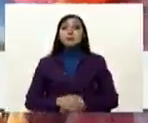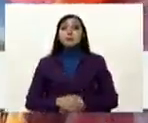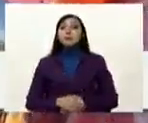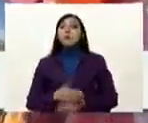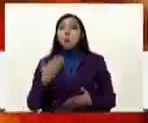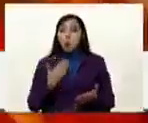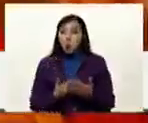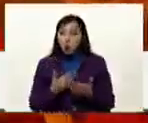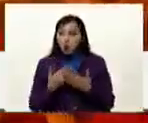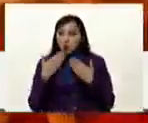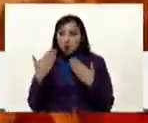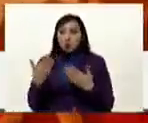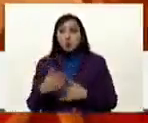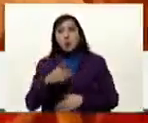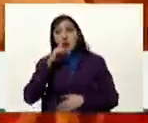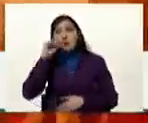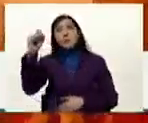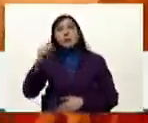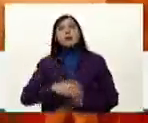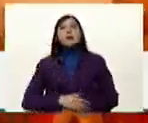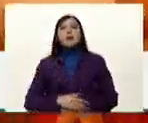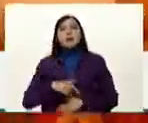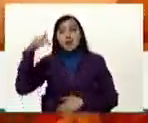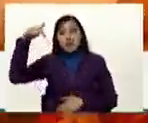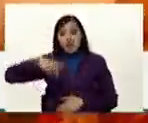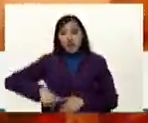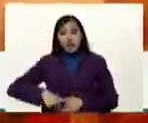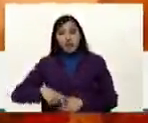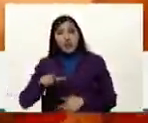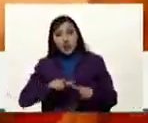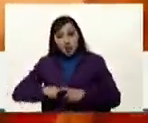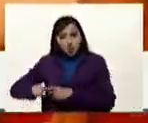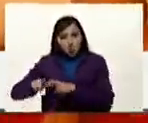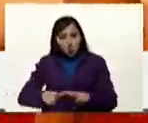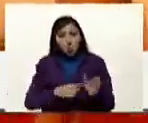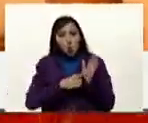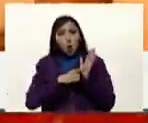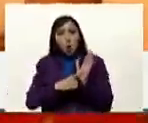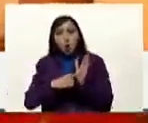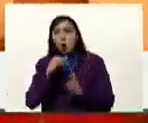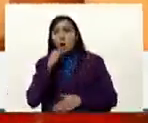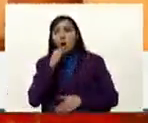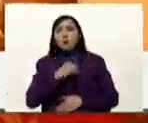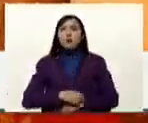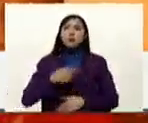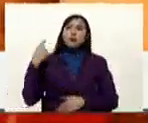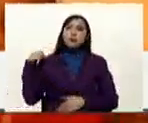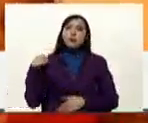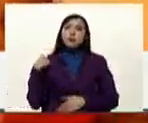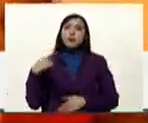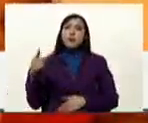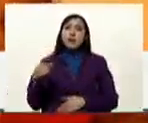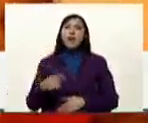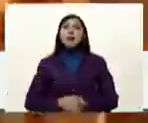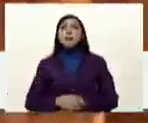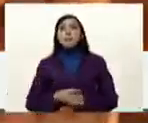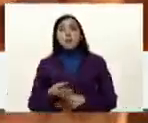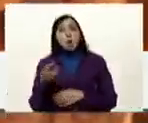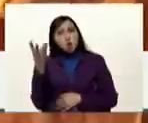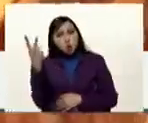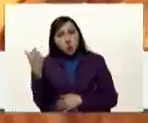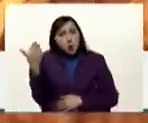solicitud, presidente. Y aquí en La Vega hoy podemos indicar que podemos tener ese número